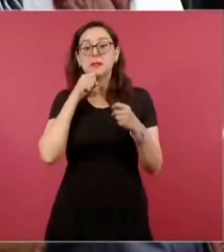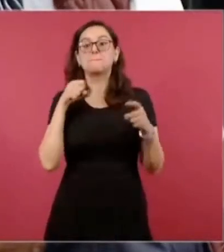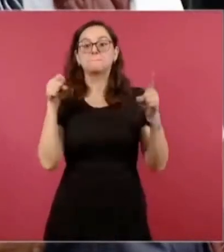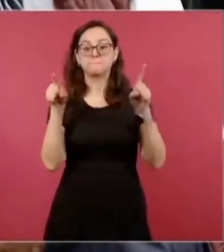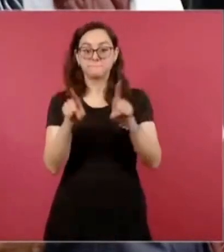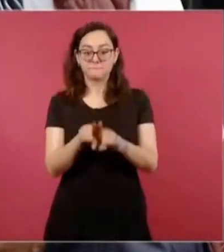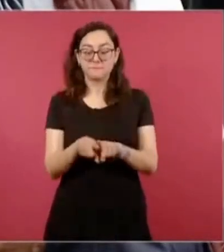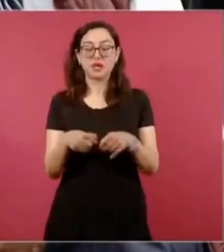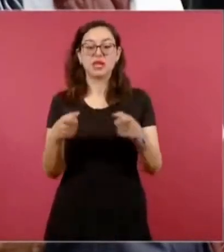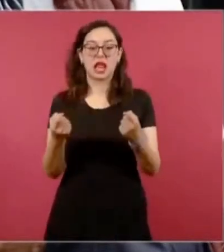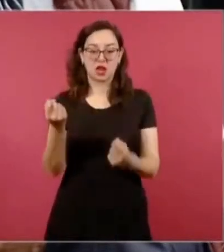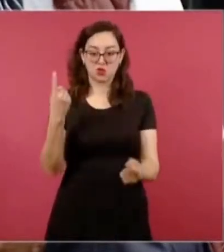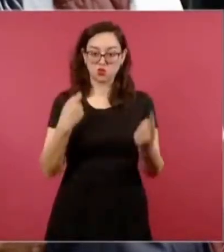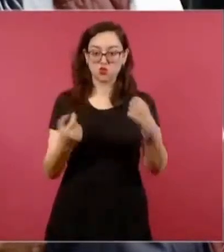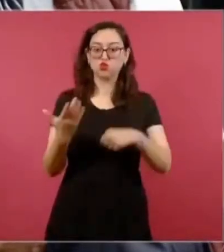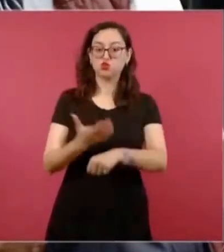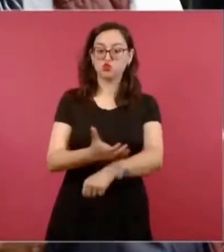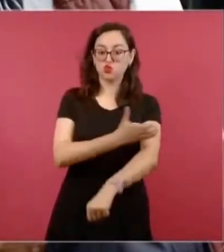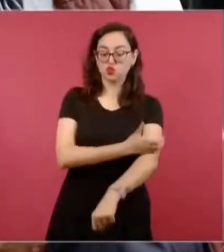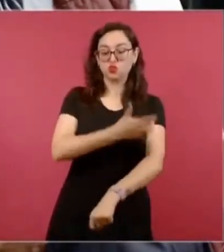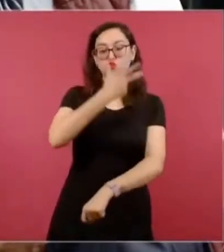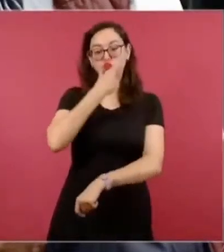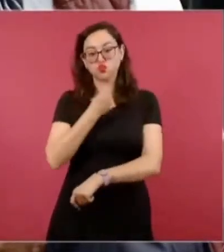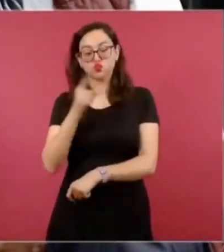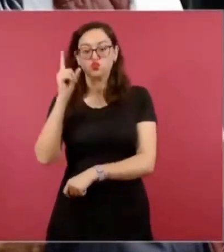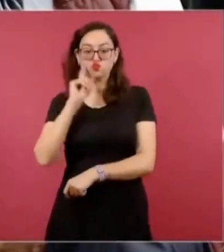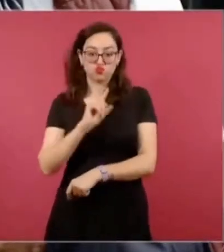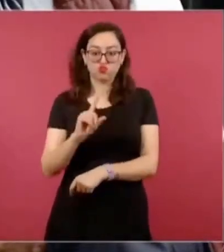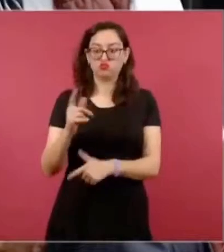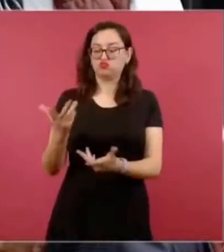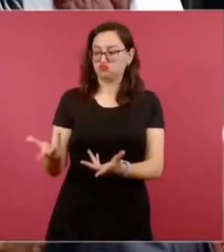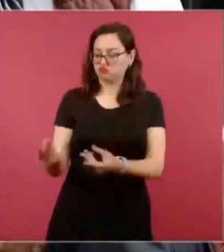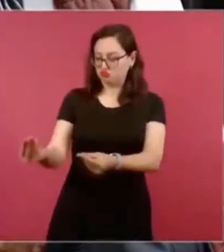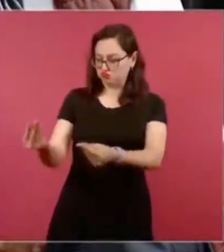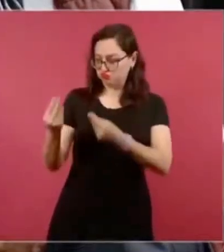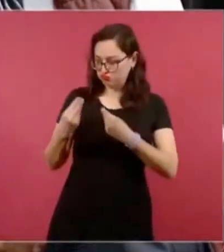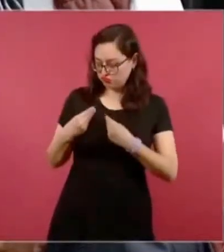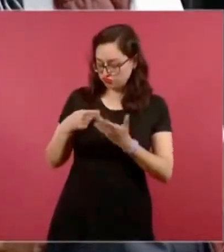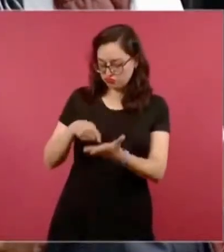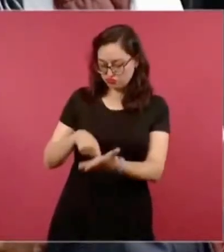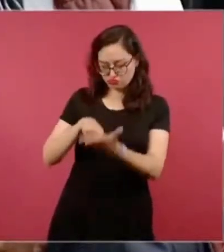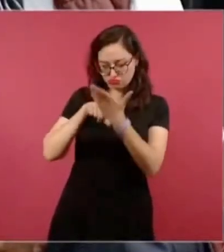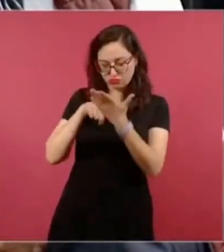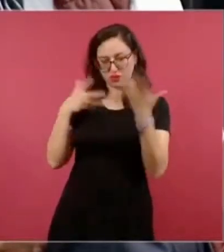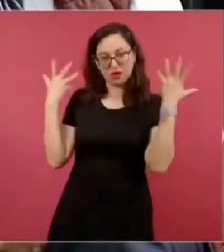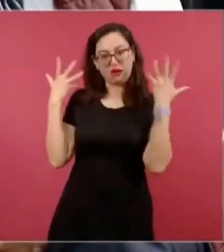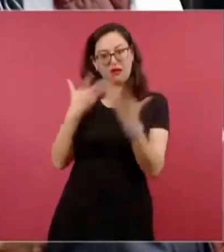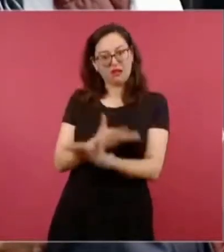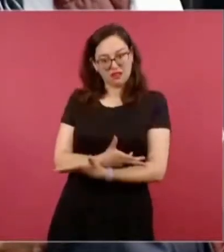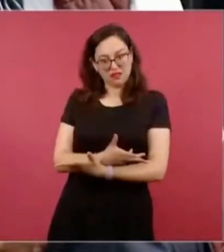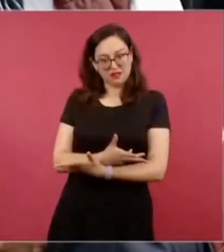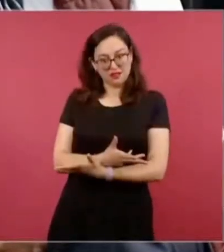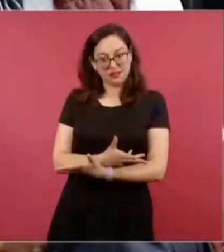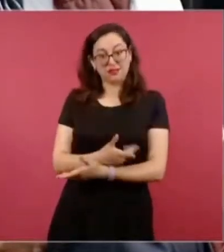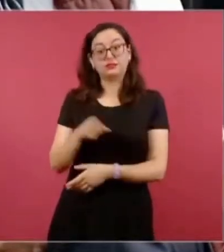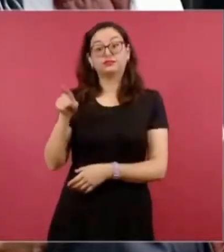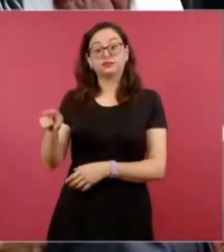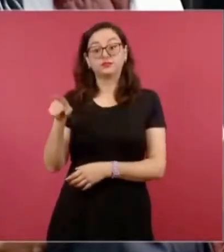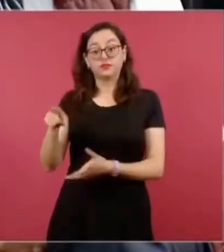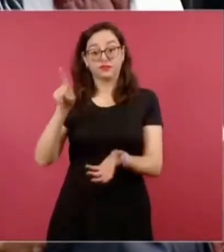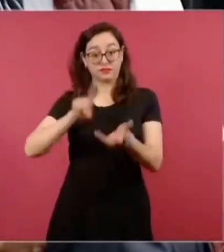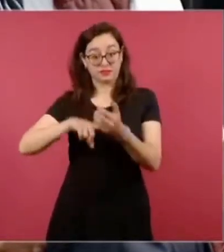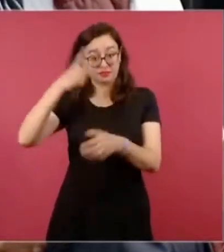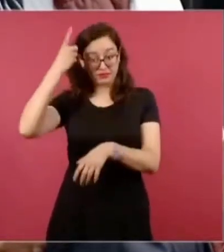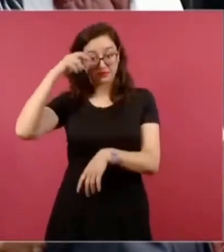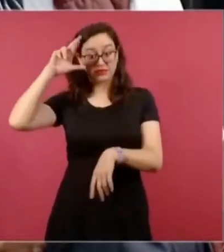acercaron compañeras, compañeros de esta publicación, a partir de la llegada de Jorge Carrasco a